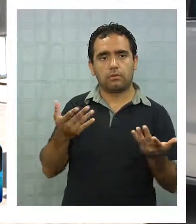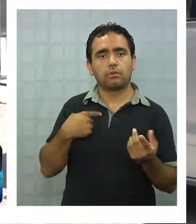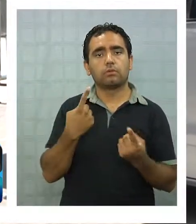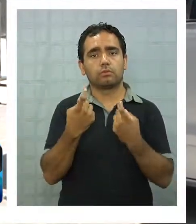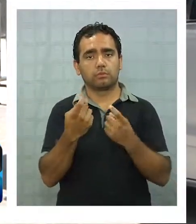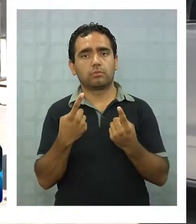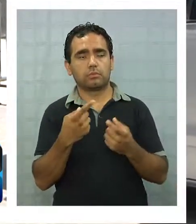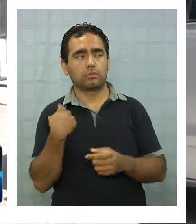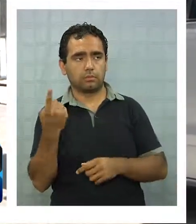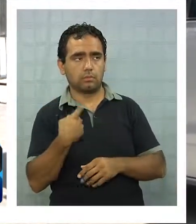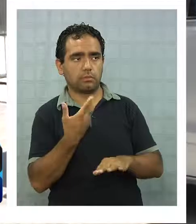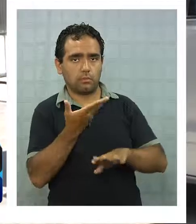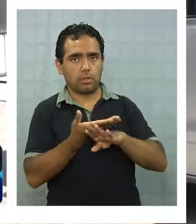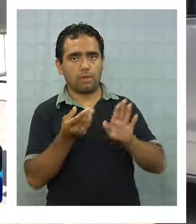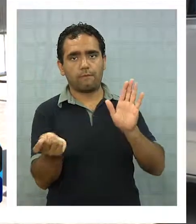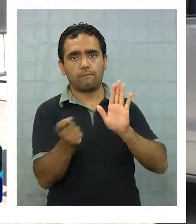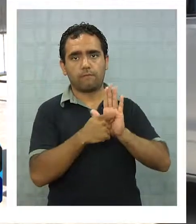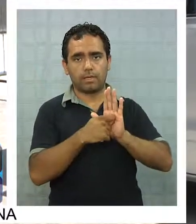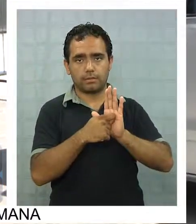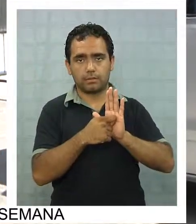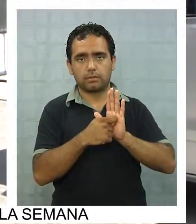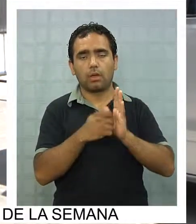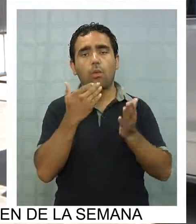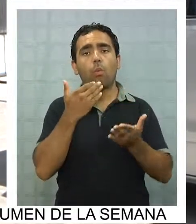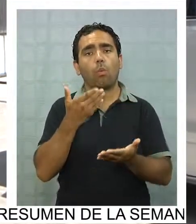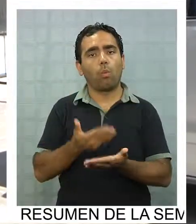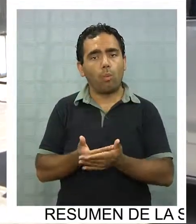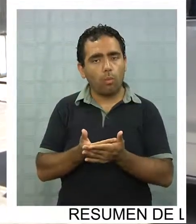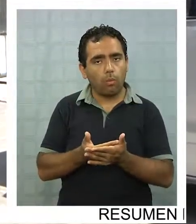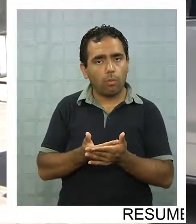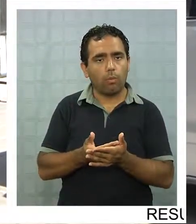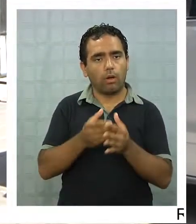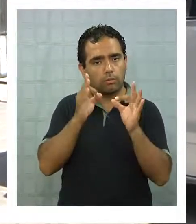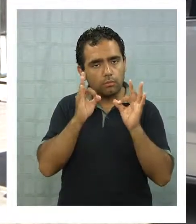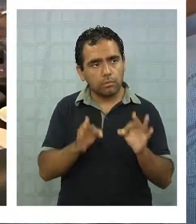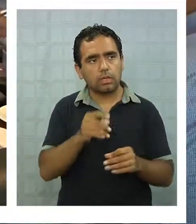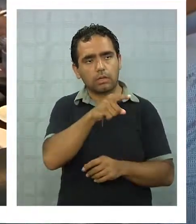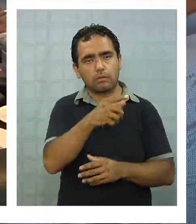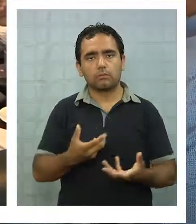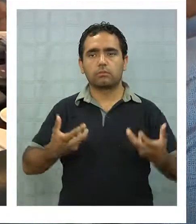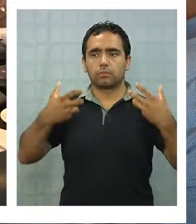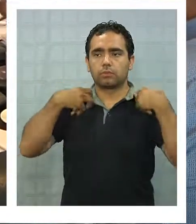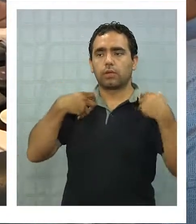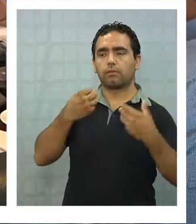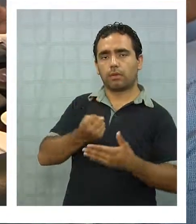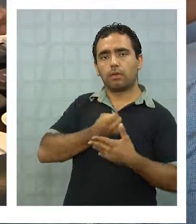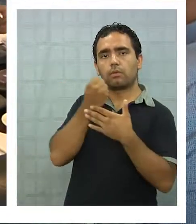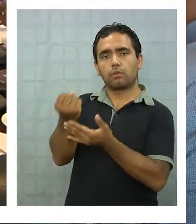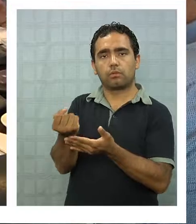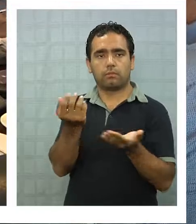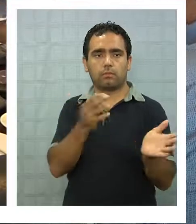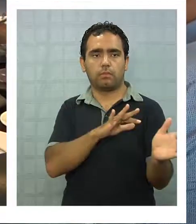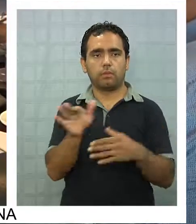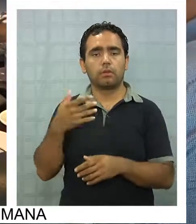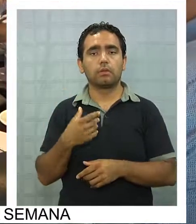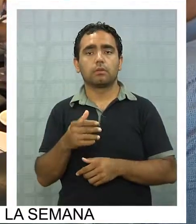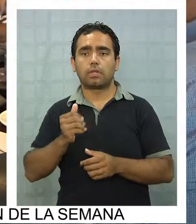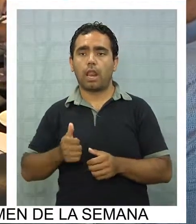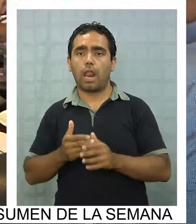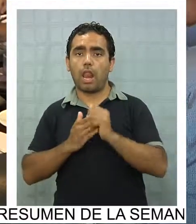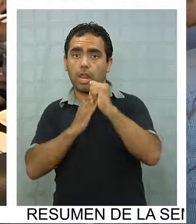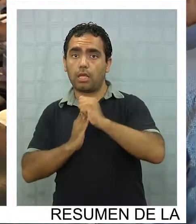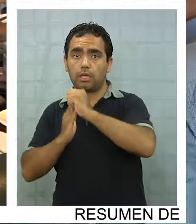esto nosotros les estamos pidiendo una fecha cúlmine donde ellos nos digan cuándo se van a hacer cargos de los barrios, porque en este momento estamos a la deriva. Según indicaron